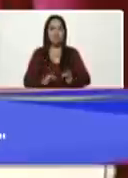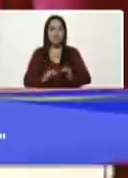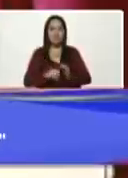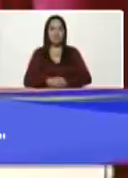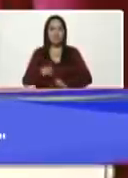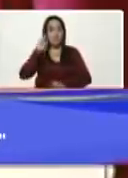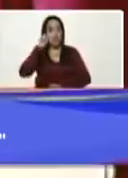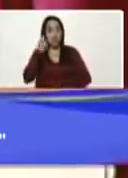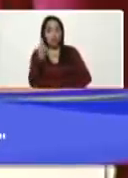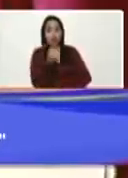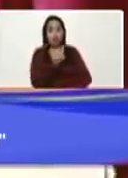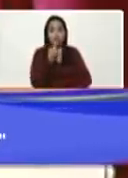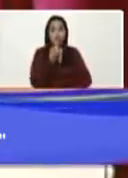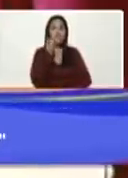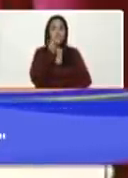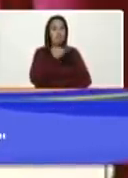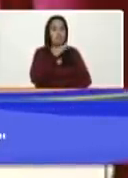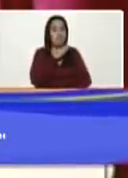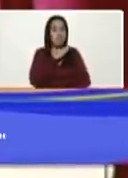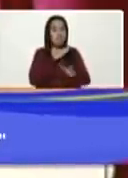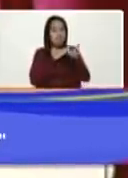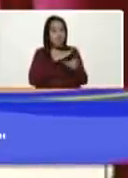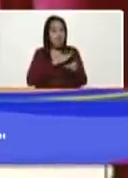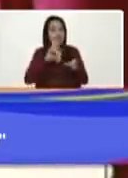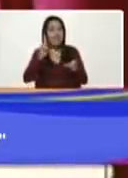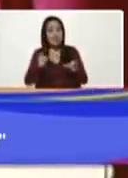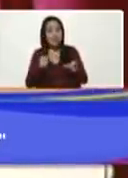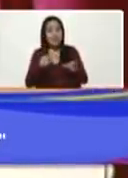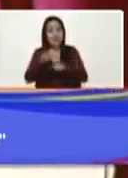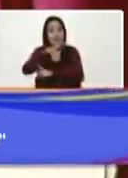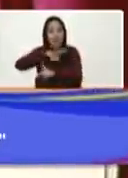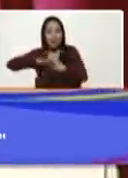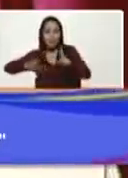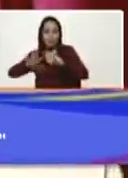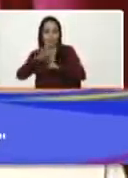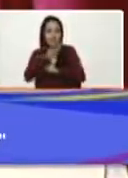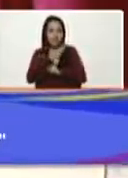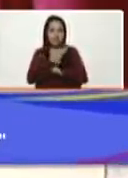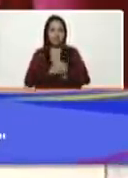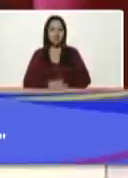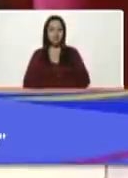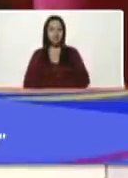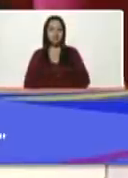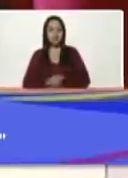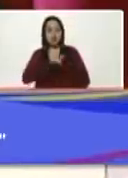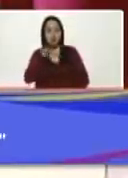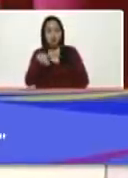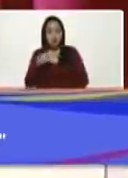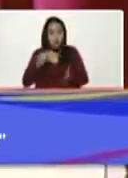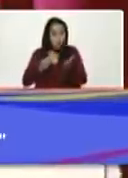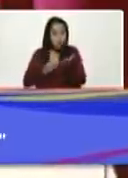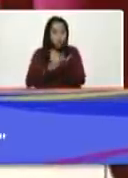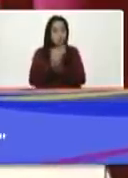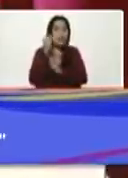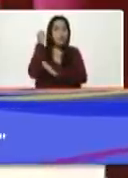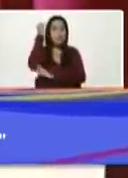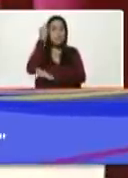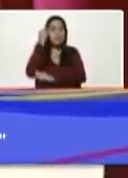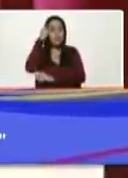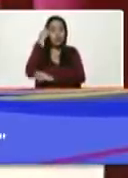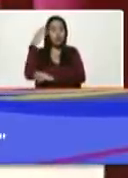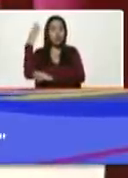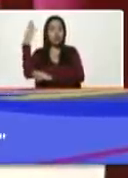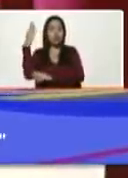que no solo existe la enfermedad, sino también el contexto que lo rodea. Somos seguidores del pensamiento del dios